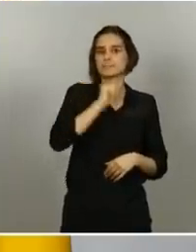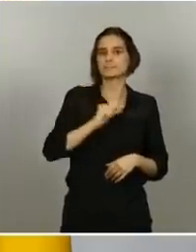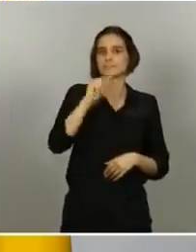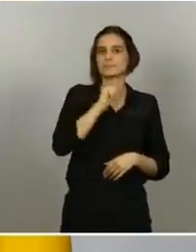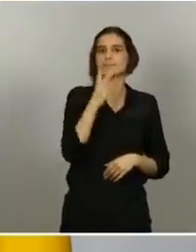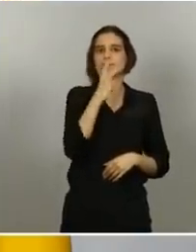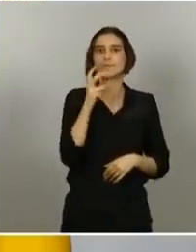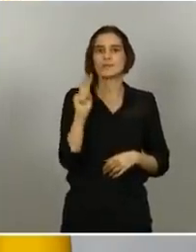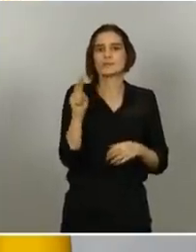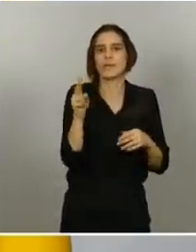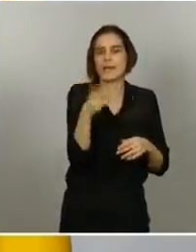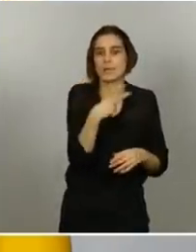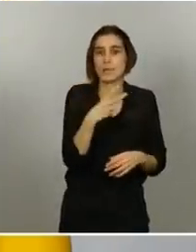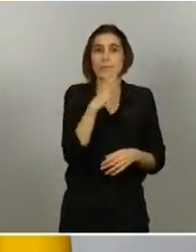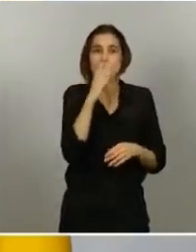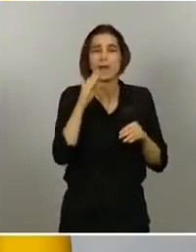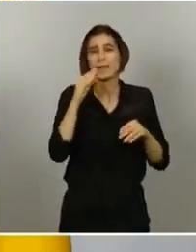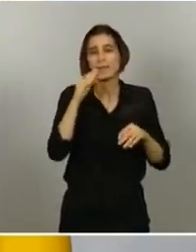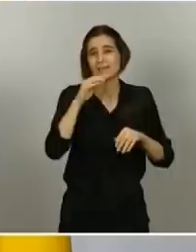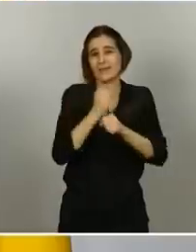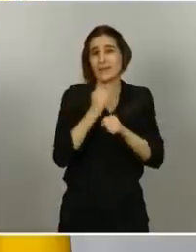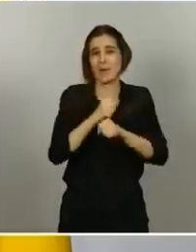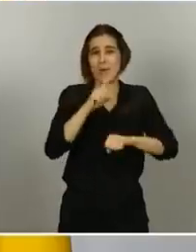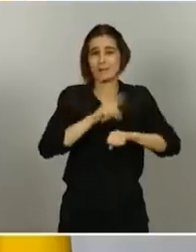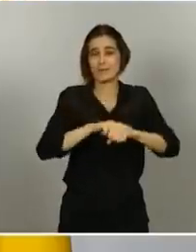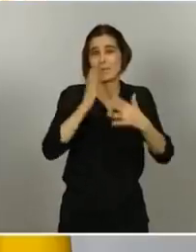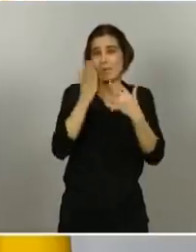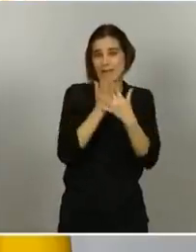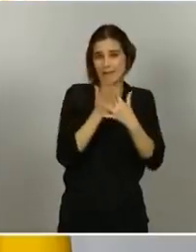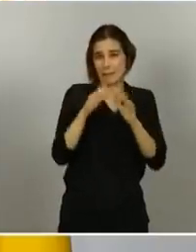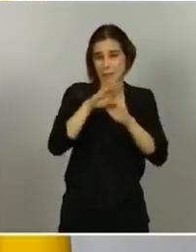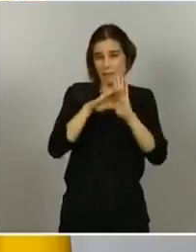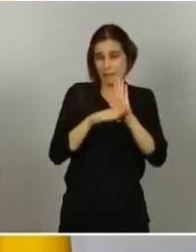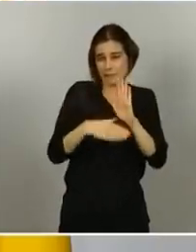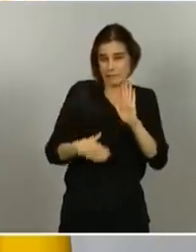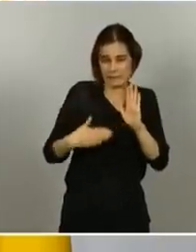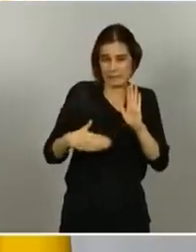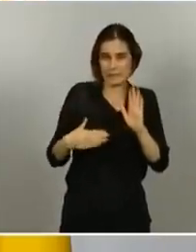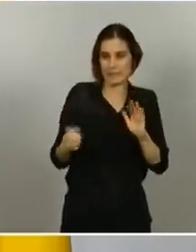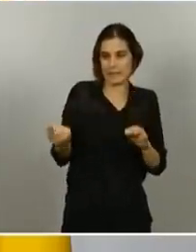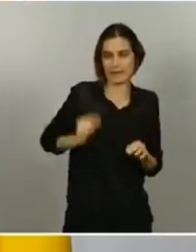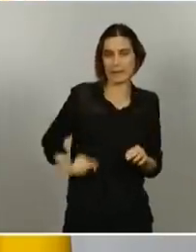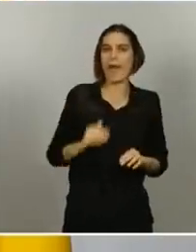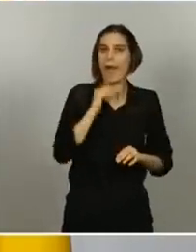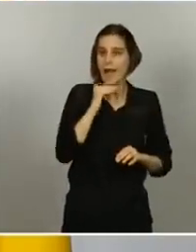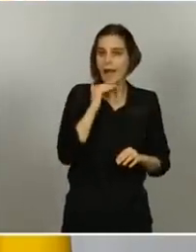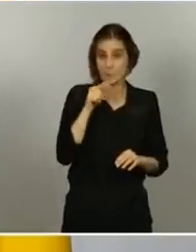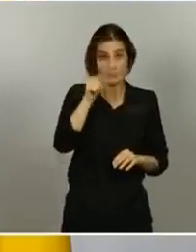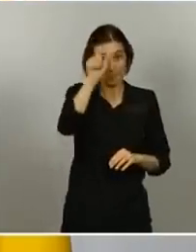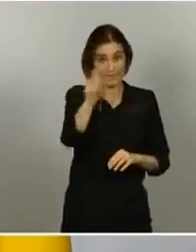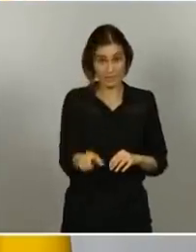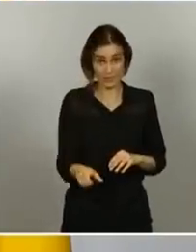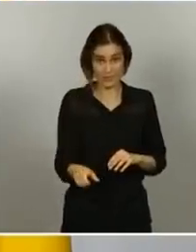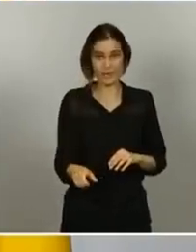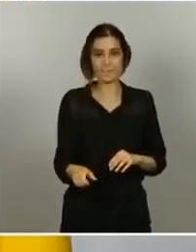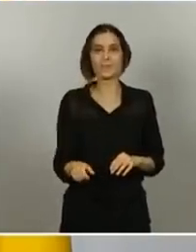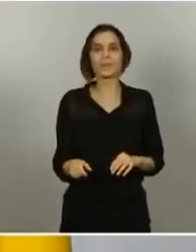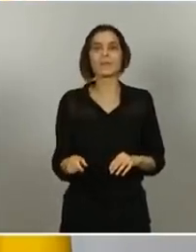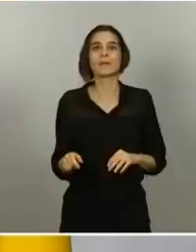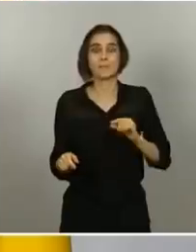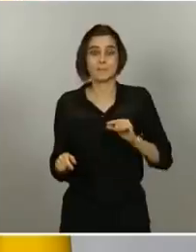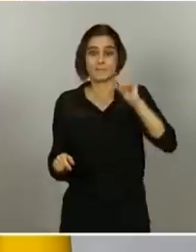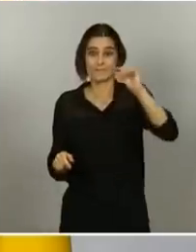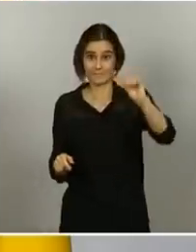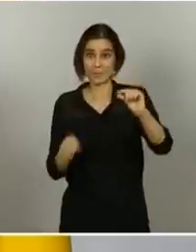condiciones de precariedade. Esa persona en ese caso recibiría unha prestación mensual de 262 euros. Es decir,